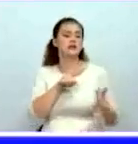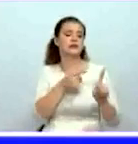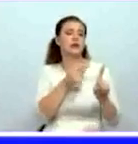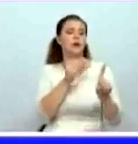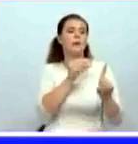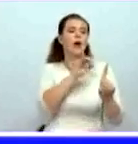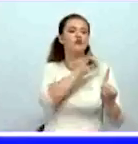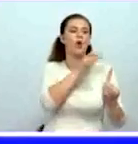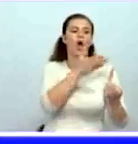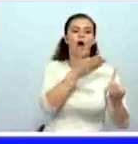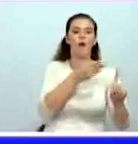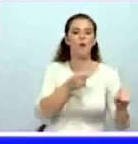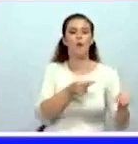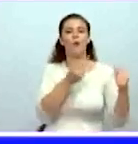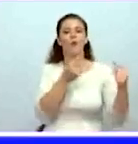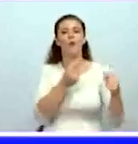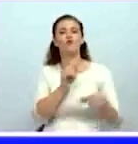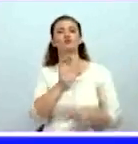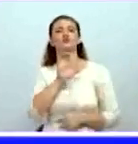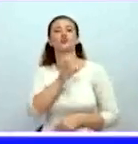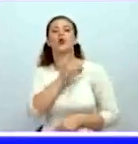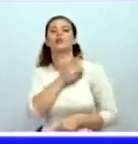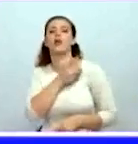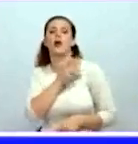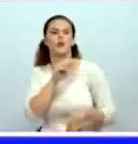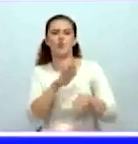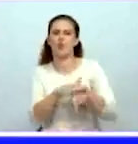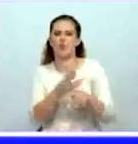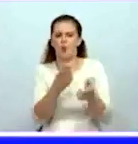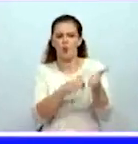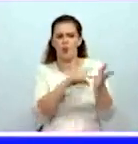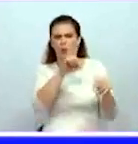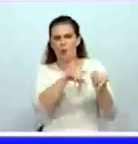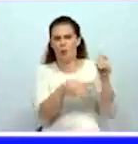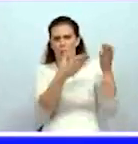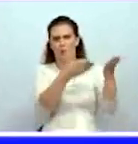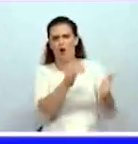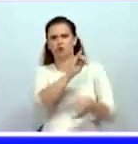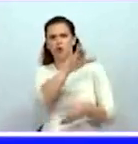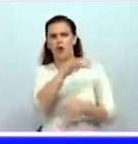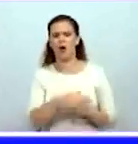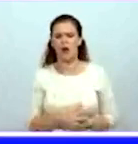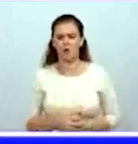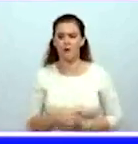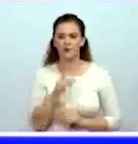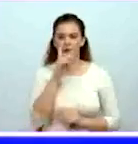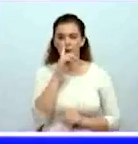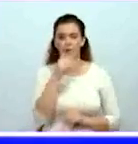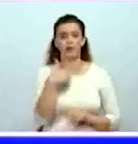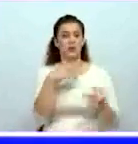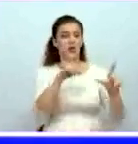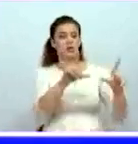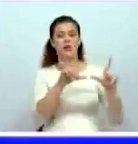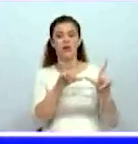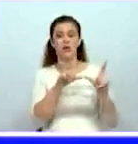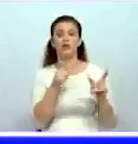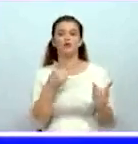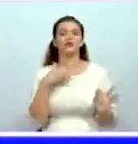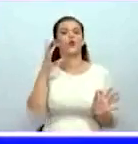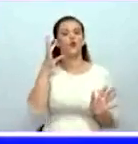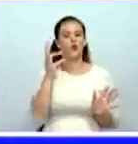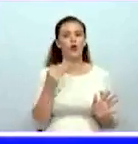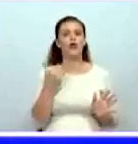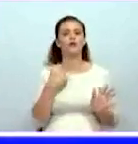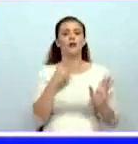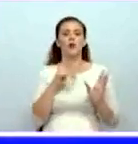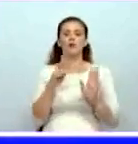Joel que a su dirigencia por no poder contratar a Joel. Tienen el título y yo creo que tienen